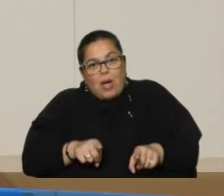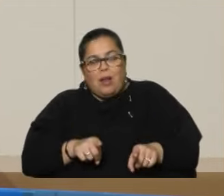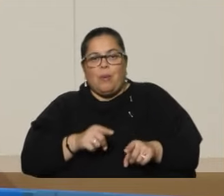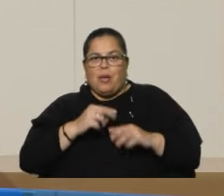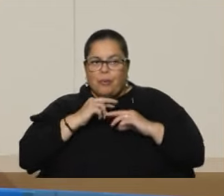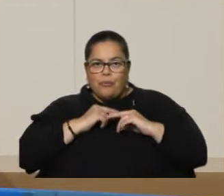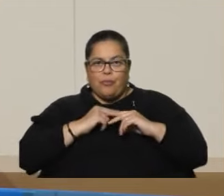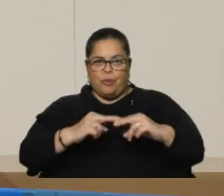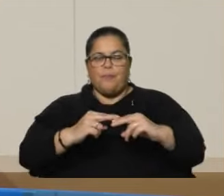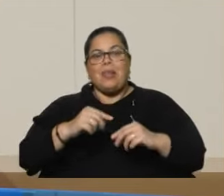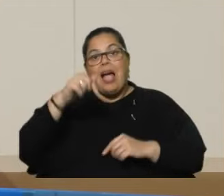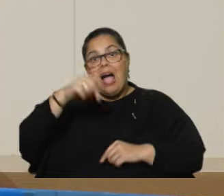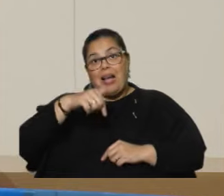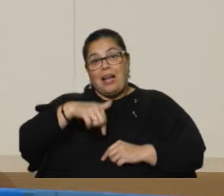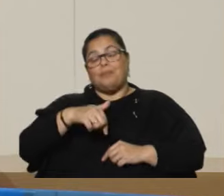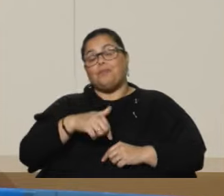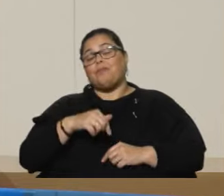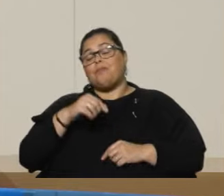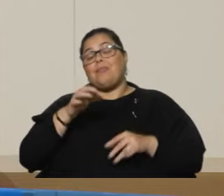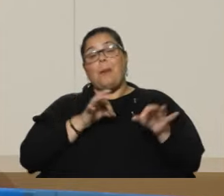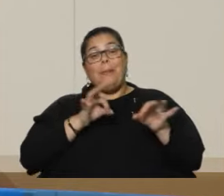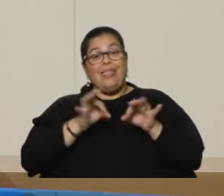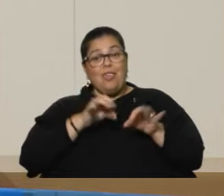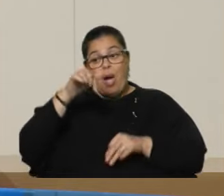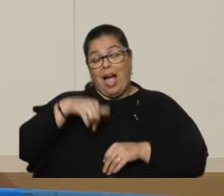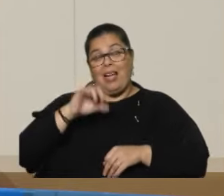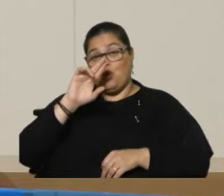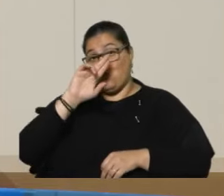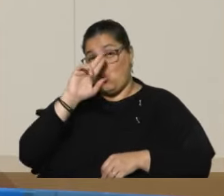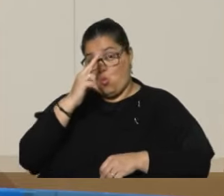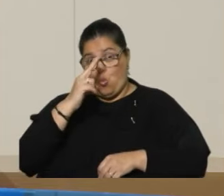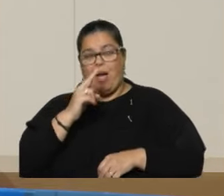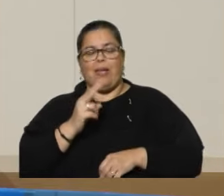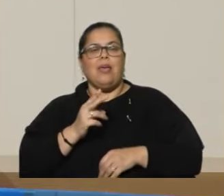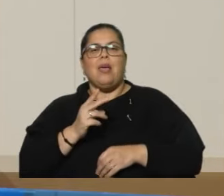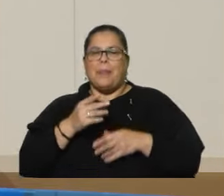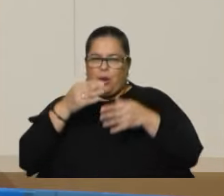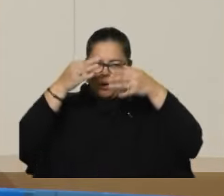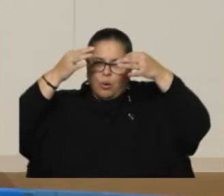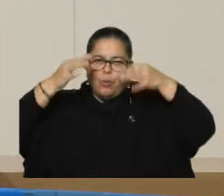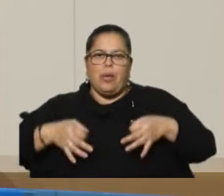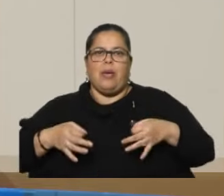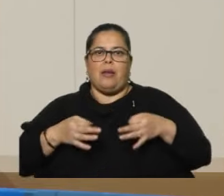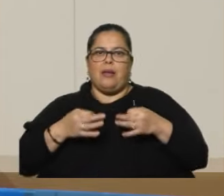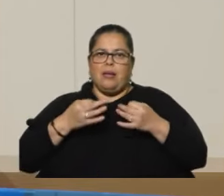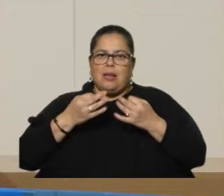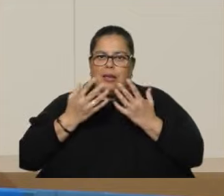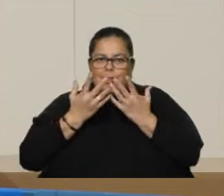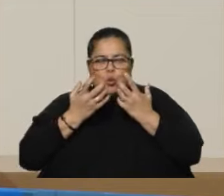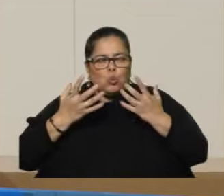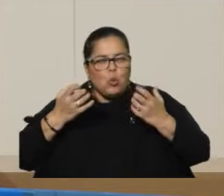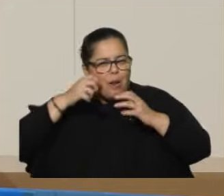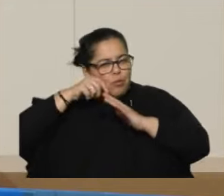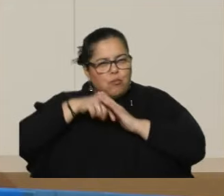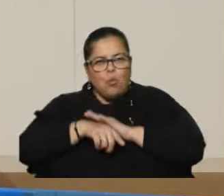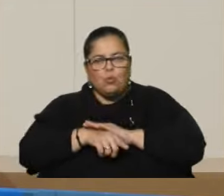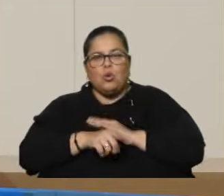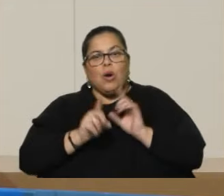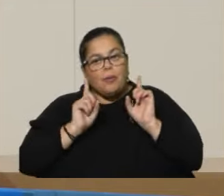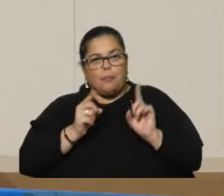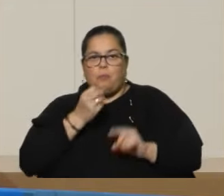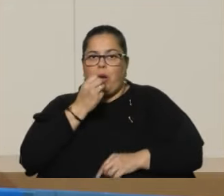en Uruguay, medida estructuralmente, como hay que medirla, no lo he observado un mes, el peor mes, sino estructuralmente, es mejor, porque el